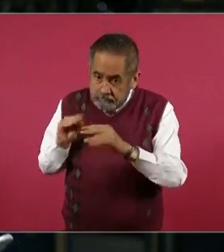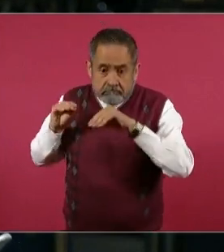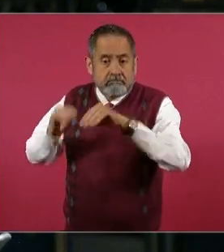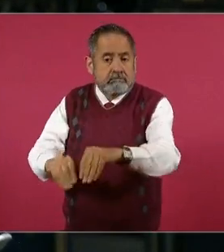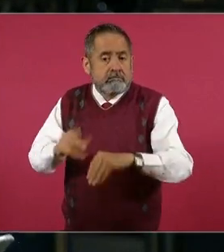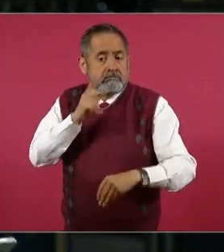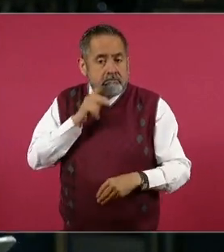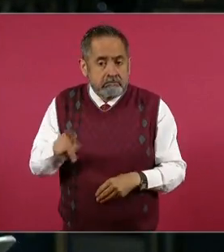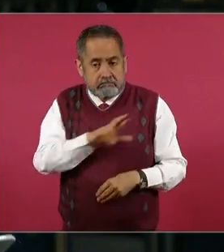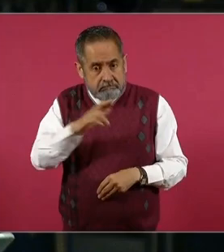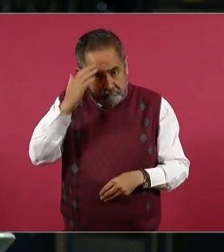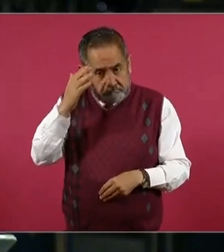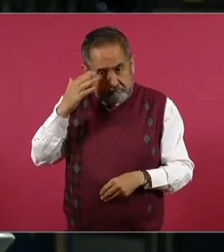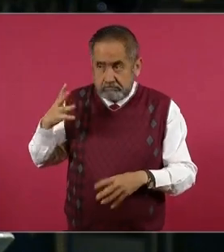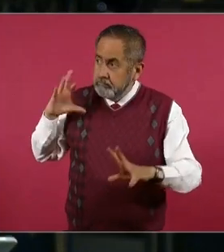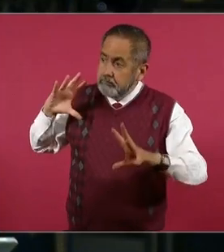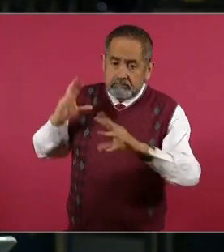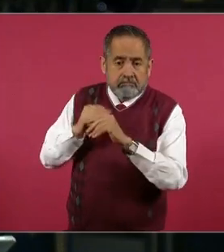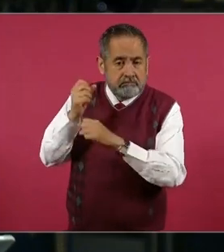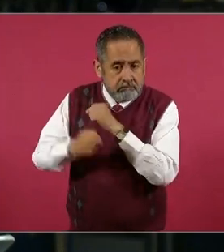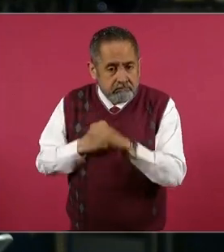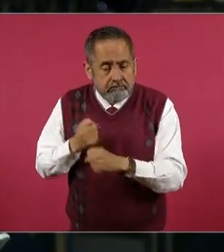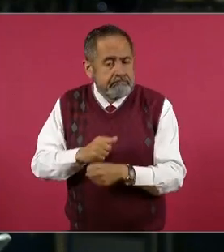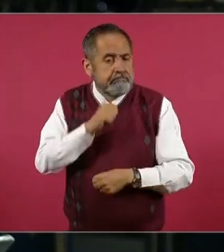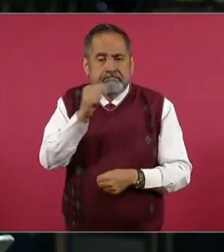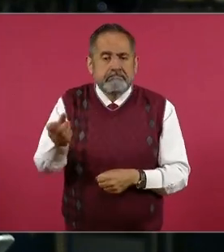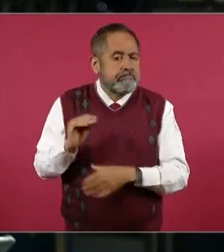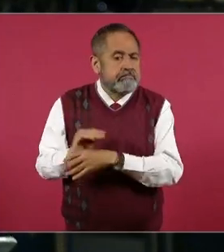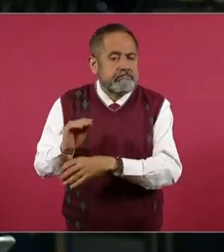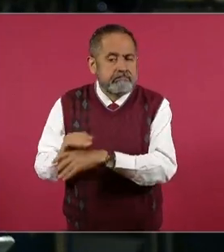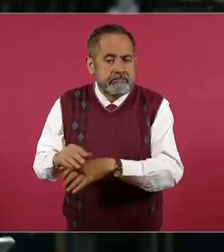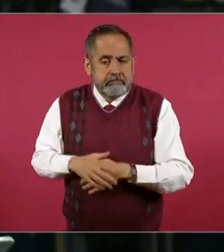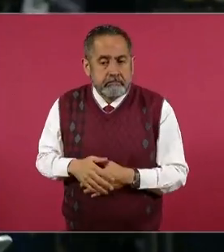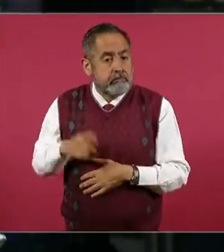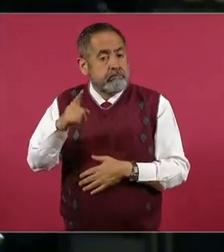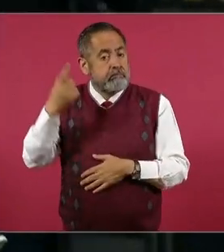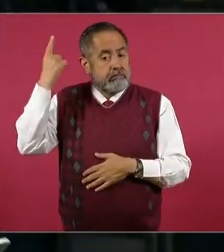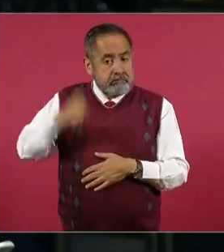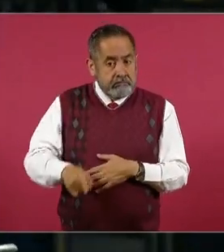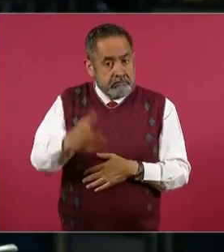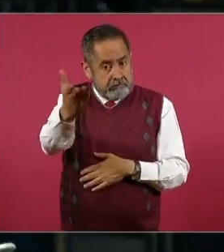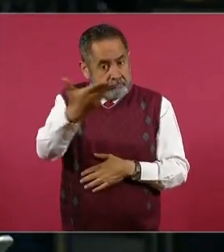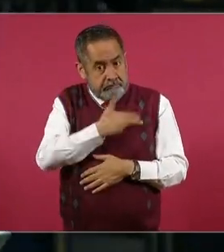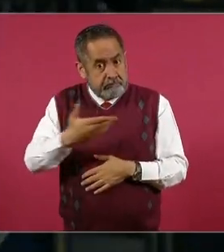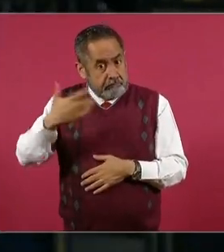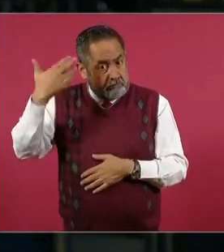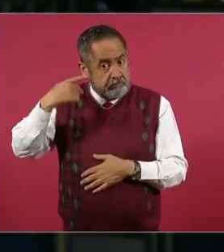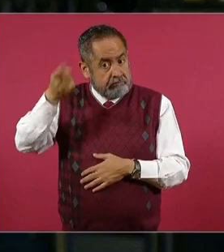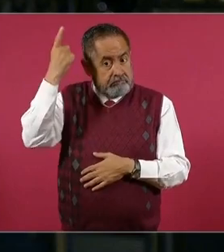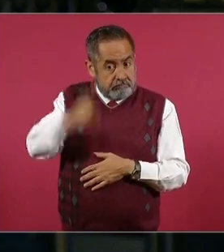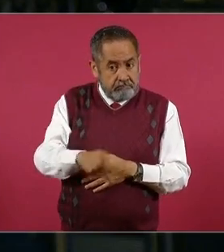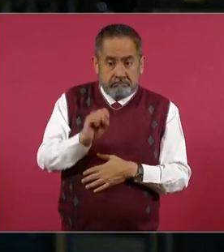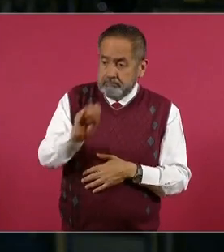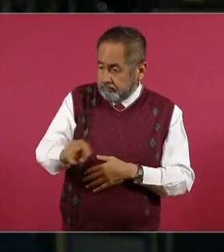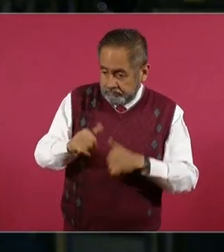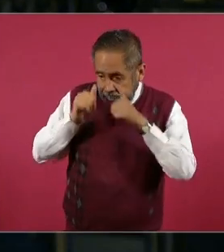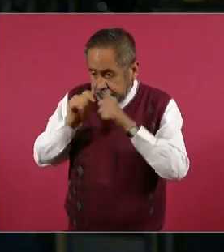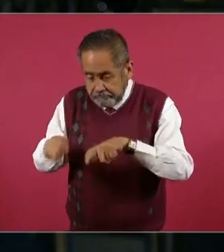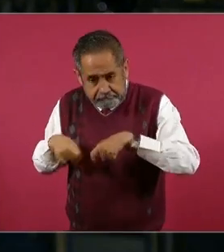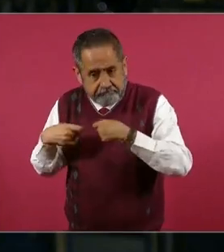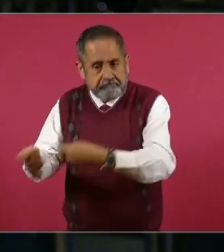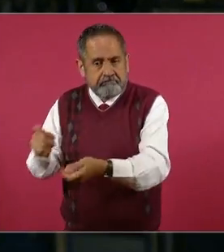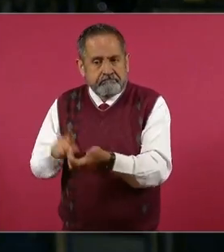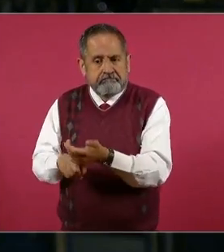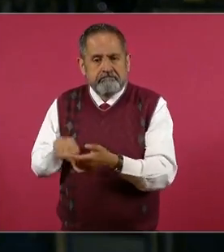y reconocimiento de sus años de servicio. A pesar de una instrucción clara y pública de usted, señor presidente, para que el caso de que